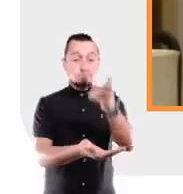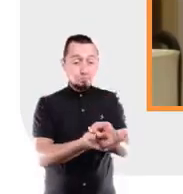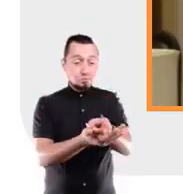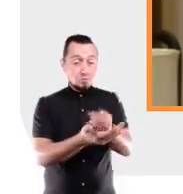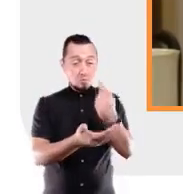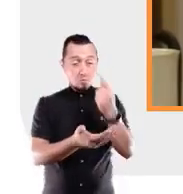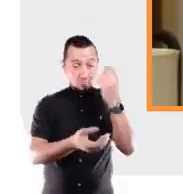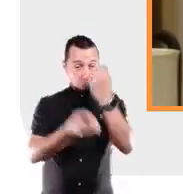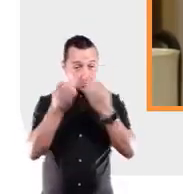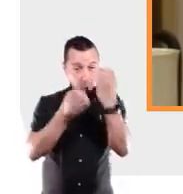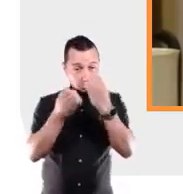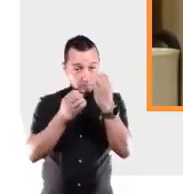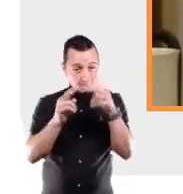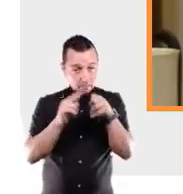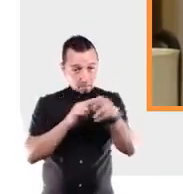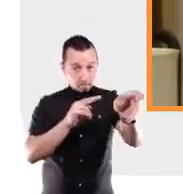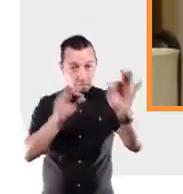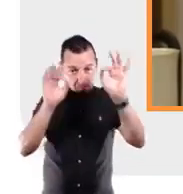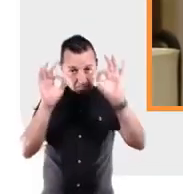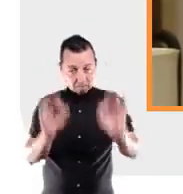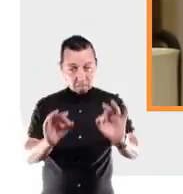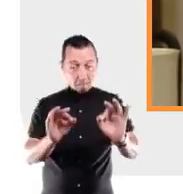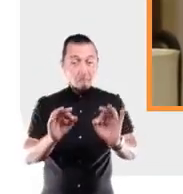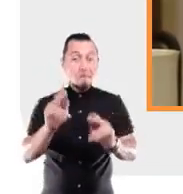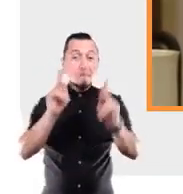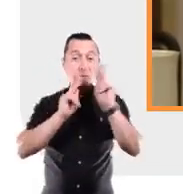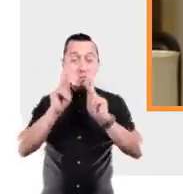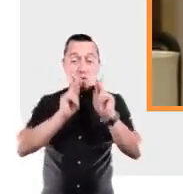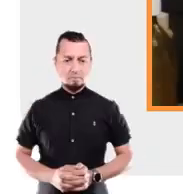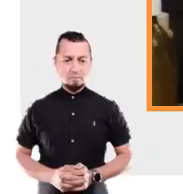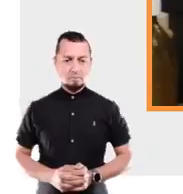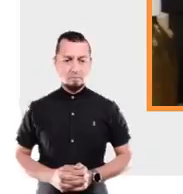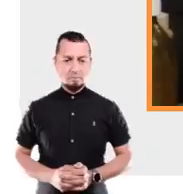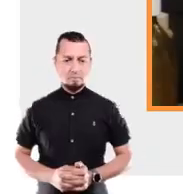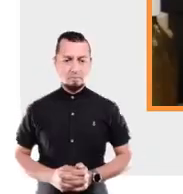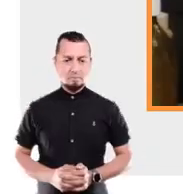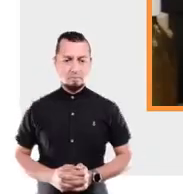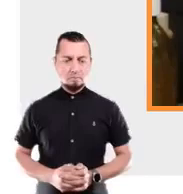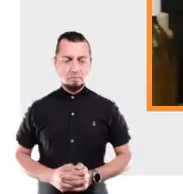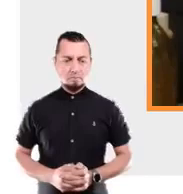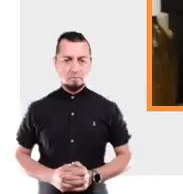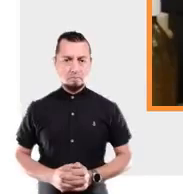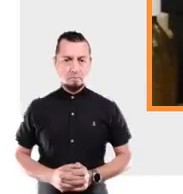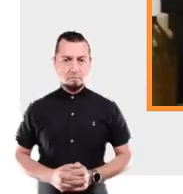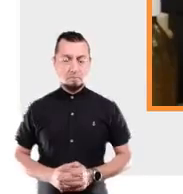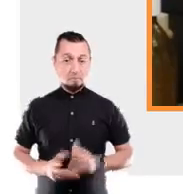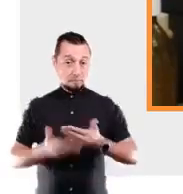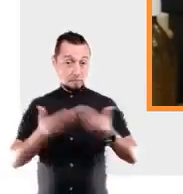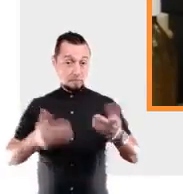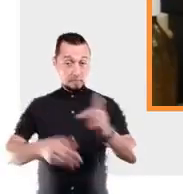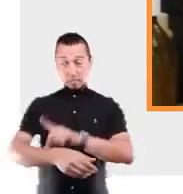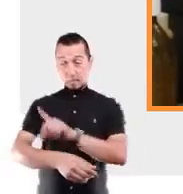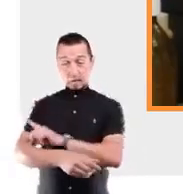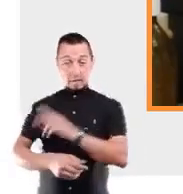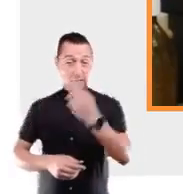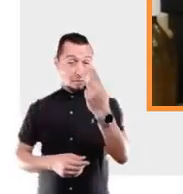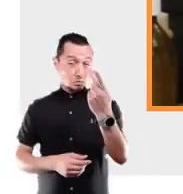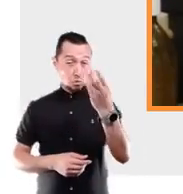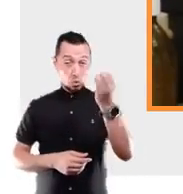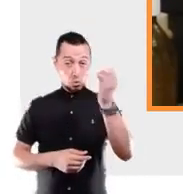uno de ellos y las pruebas integrales de la línea 4. Desde el 25 de octubre del